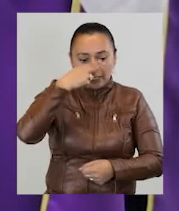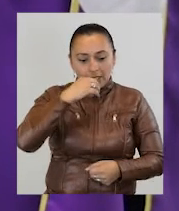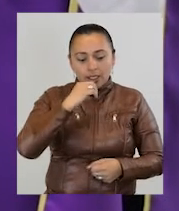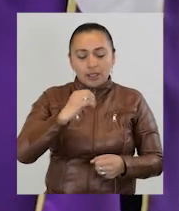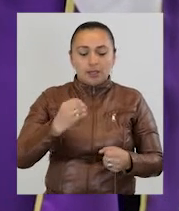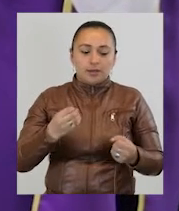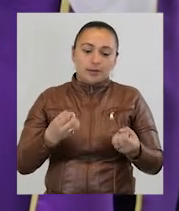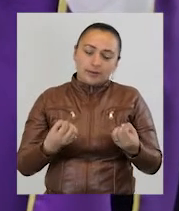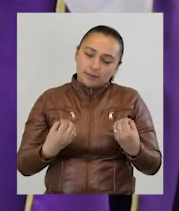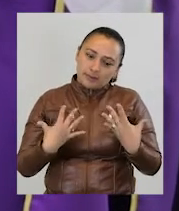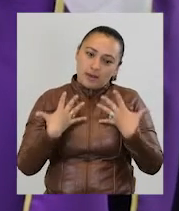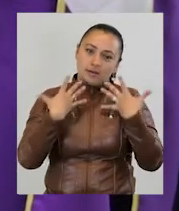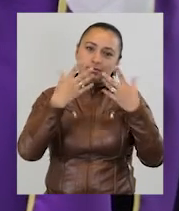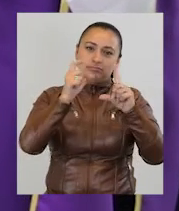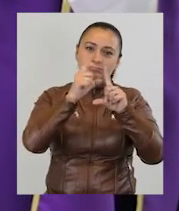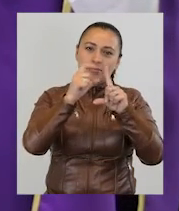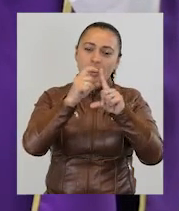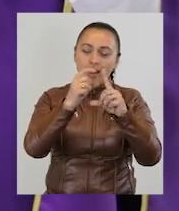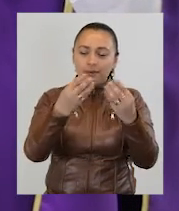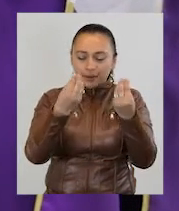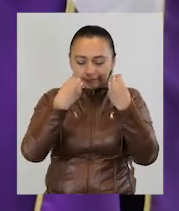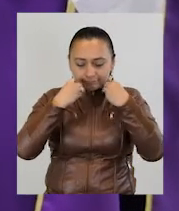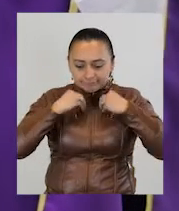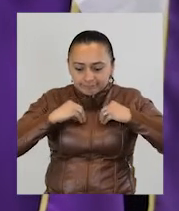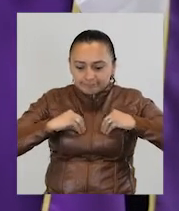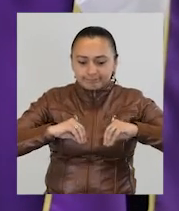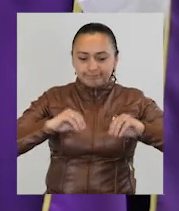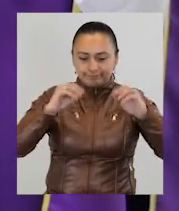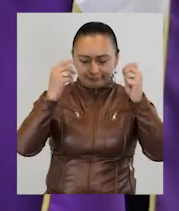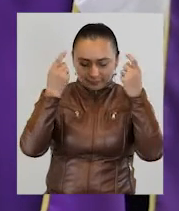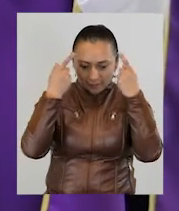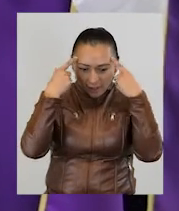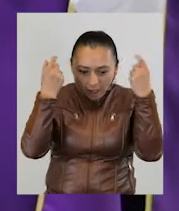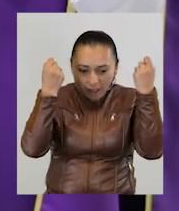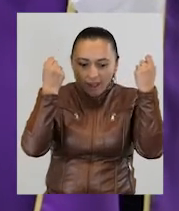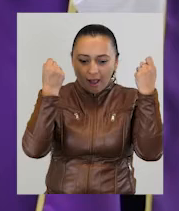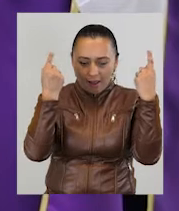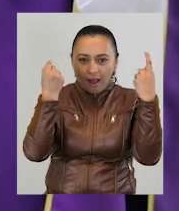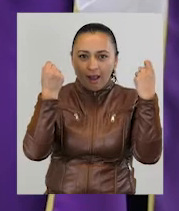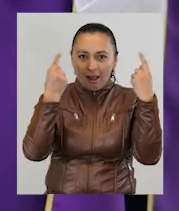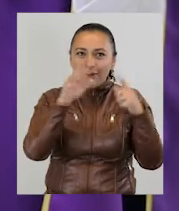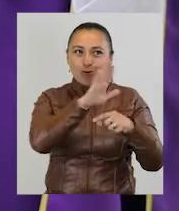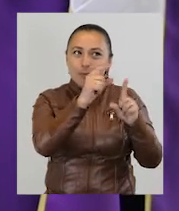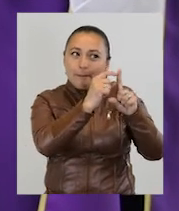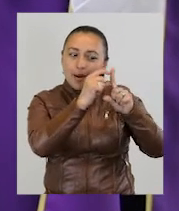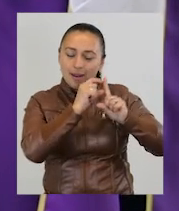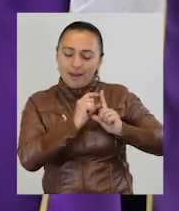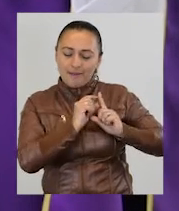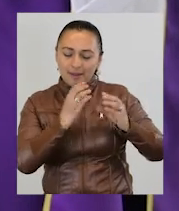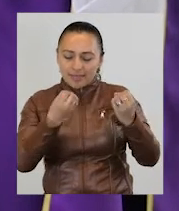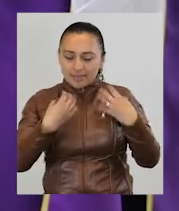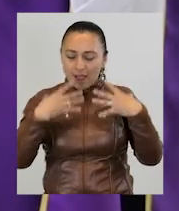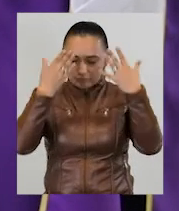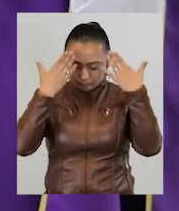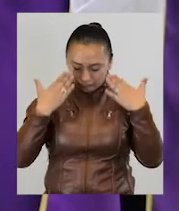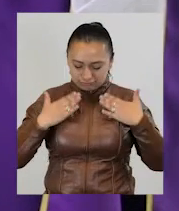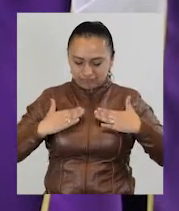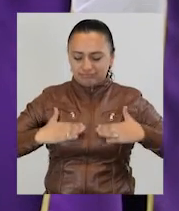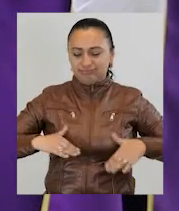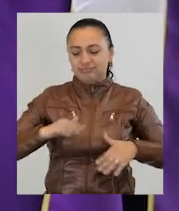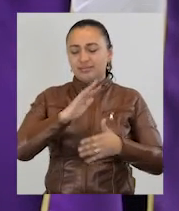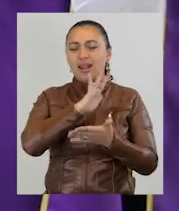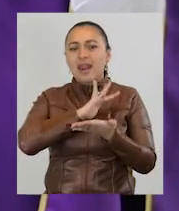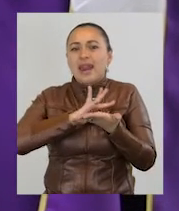aliméntanos con el gozo interior de tu palabra, para que, purificados por ella, podamos contemplar